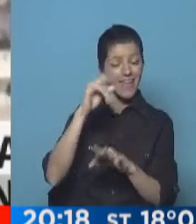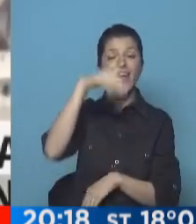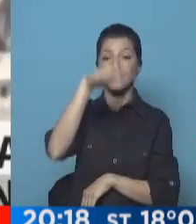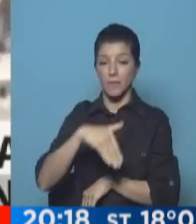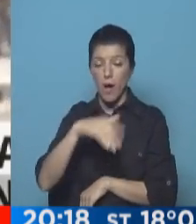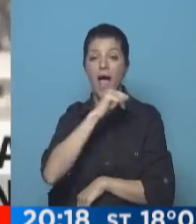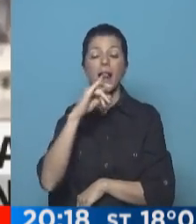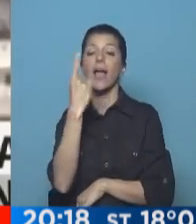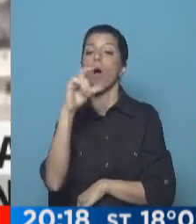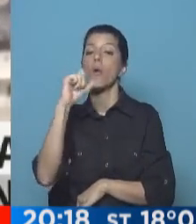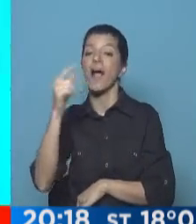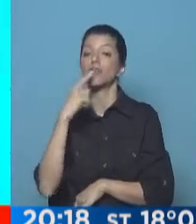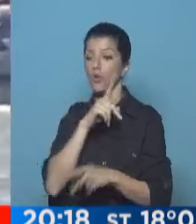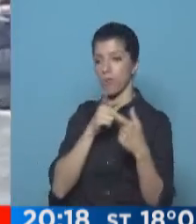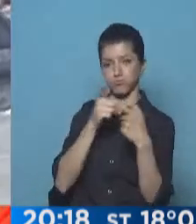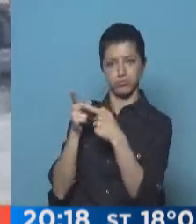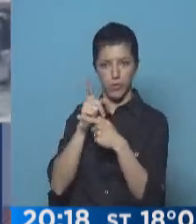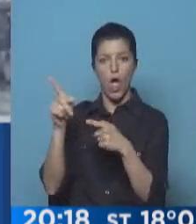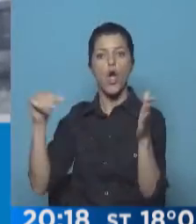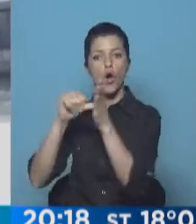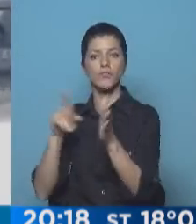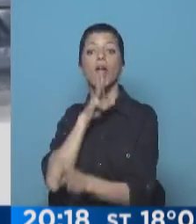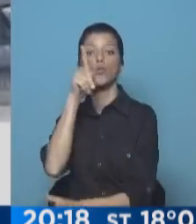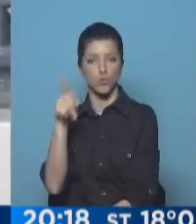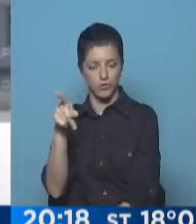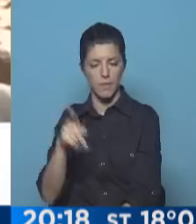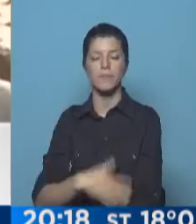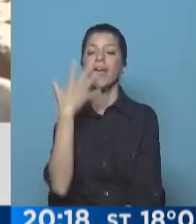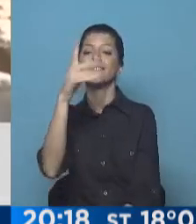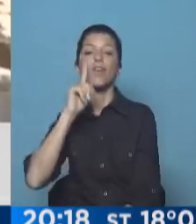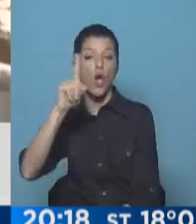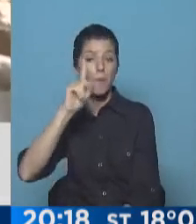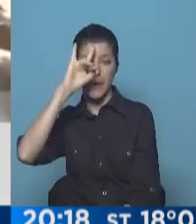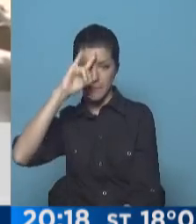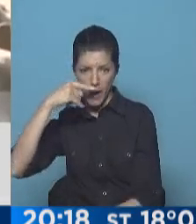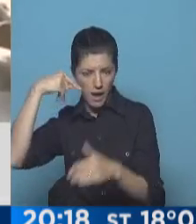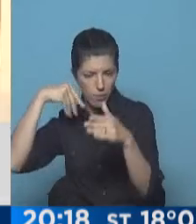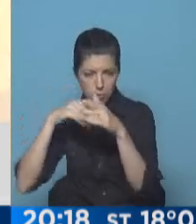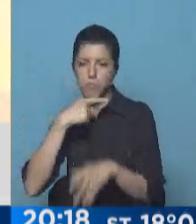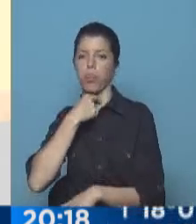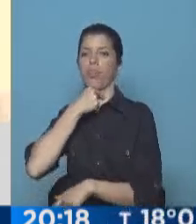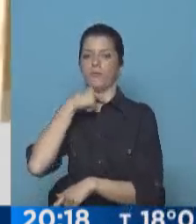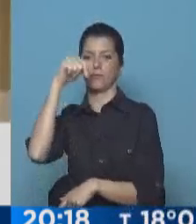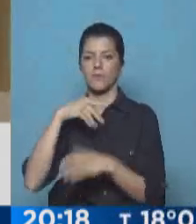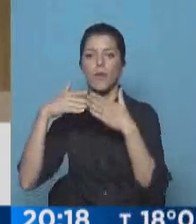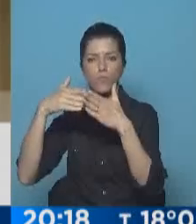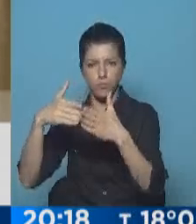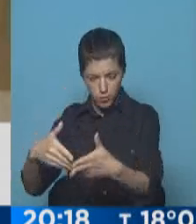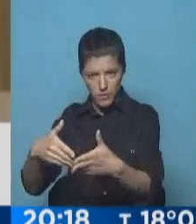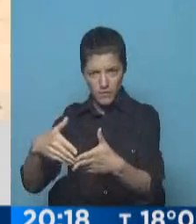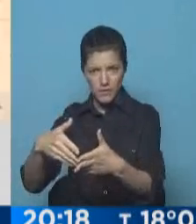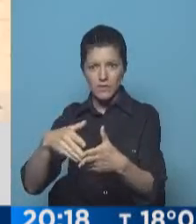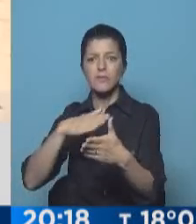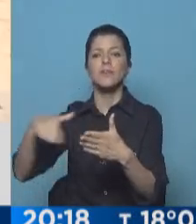Cáucaso a atacar a Rusia. 5.000 vacas ahogadas en Brasil. La embarcación que se hundió con los bovinos tenía como